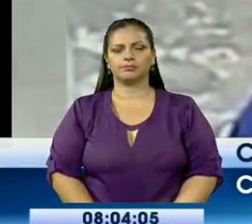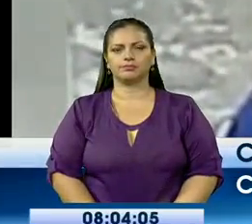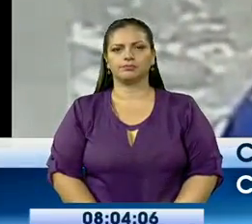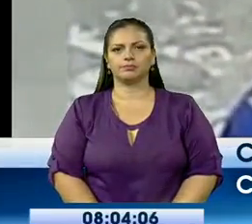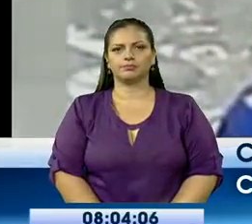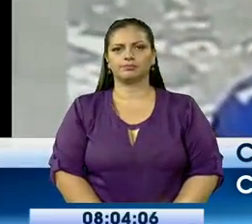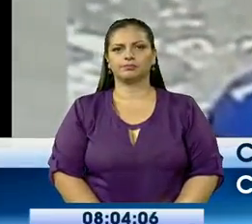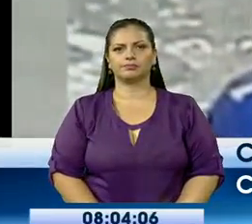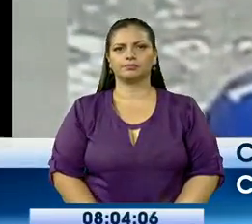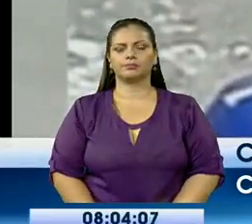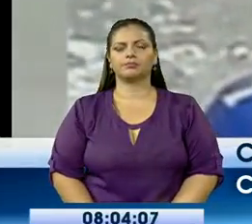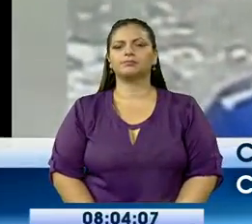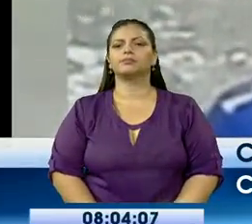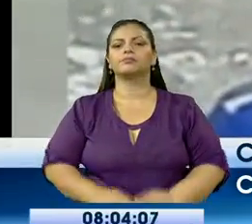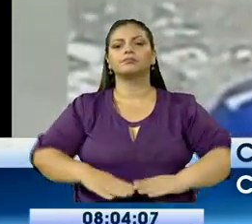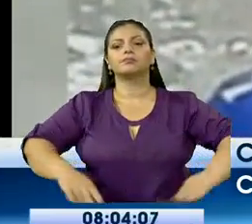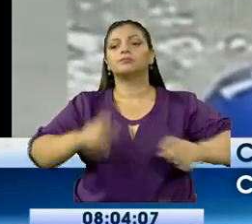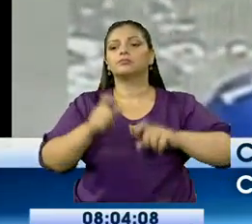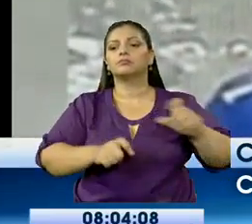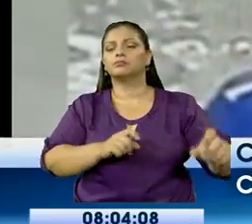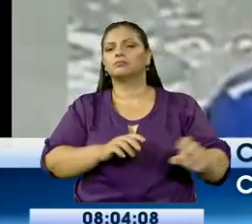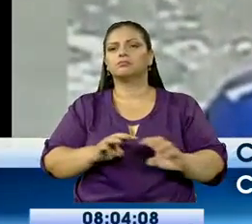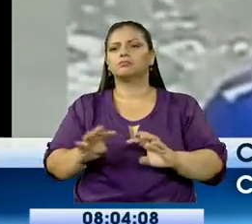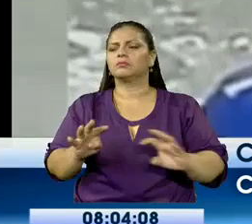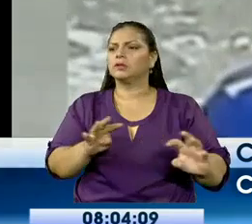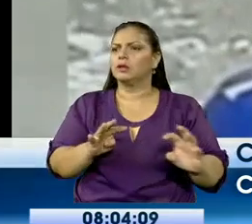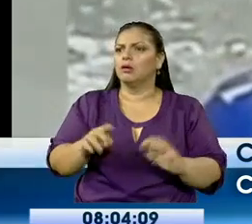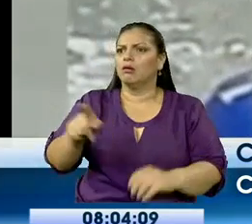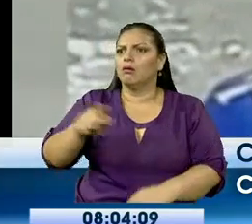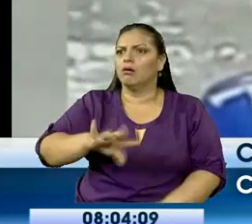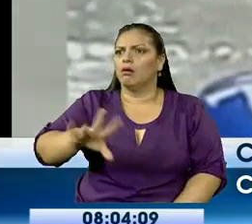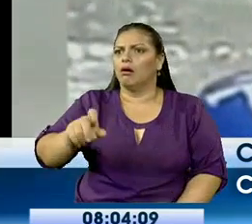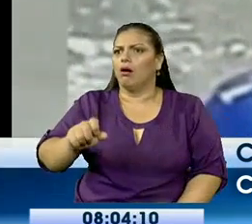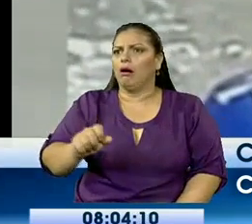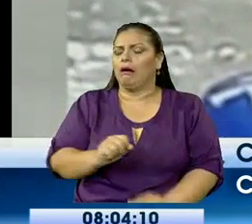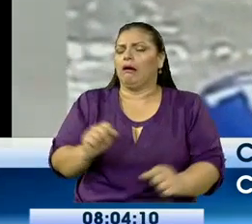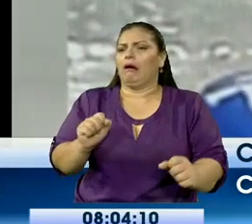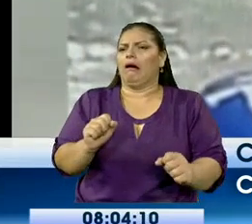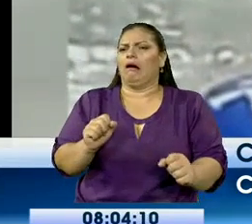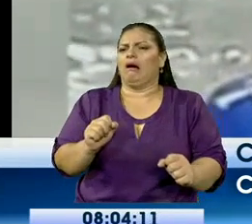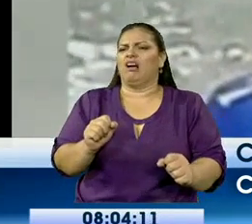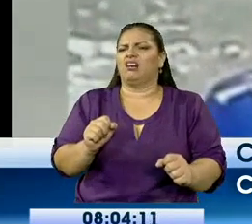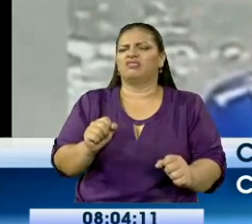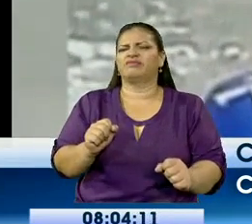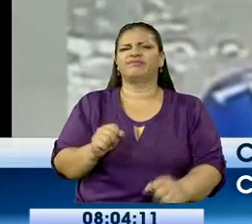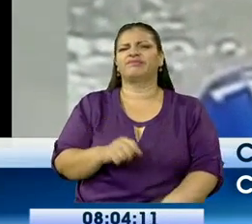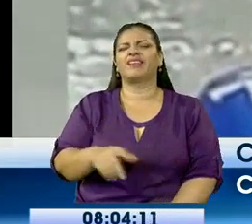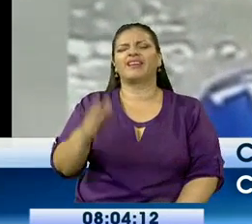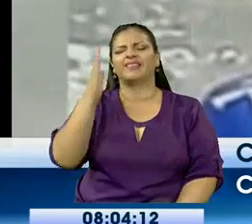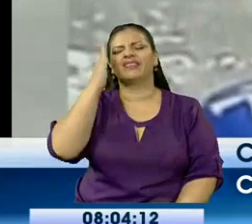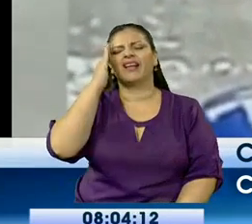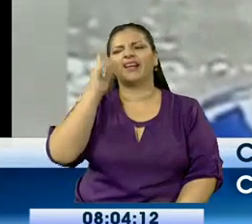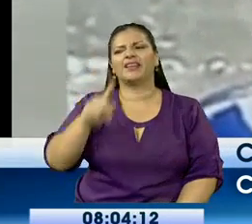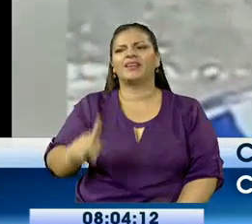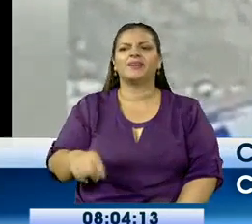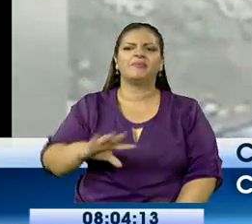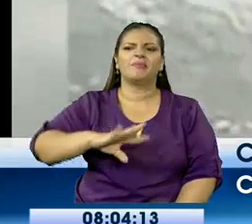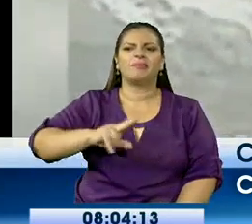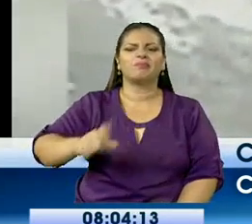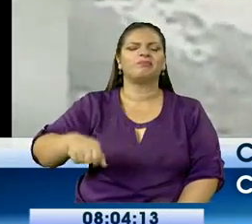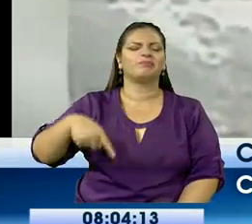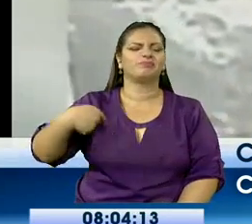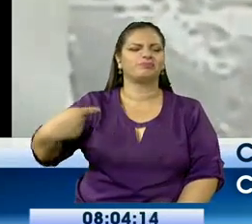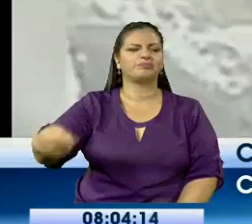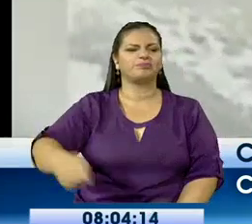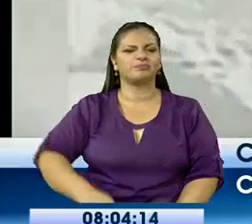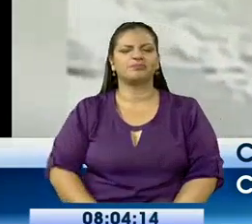sector, habitantes dicen que hechos como este ya no les extrañan. Por aquí, niña, ya no causa admiración,